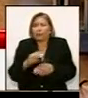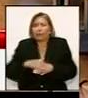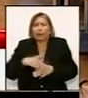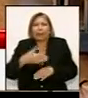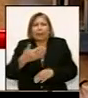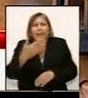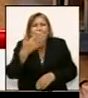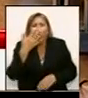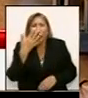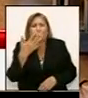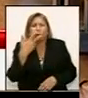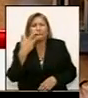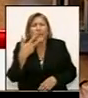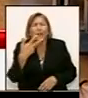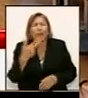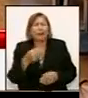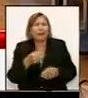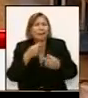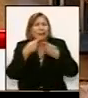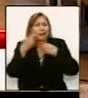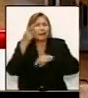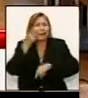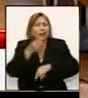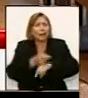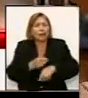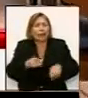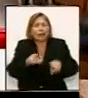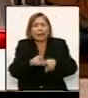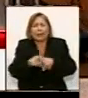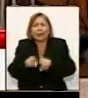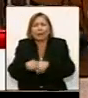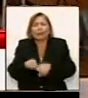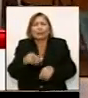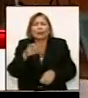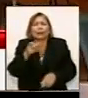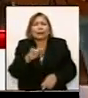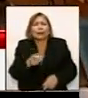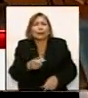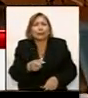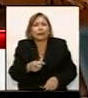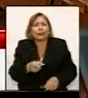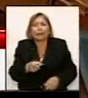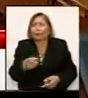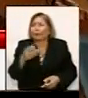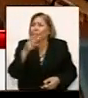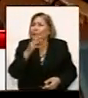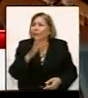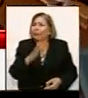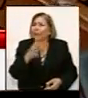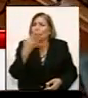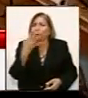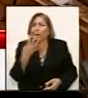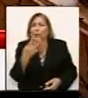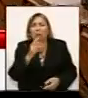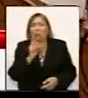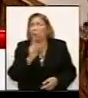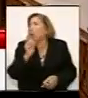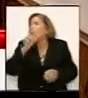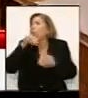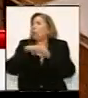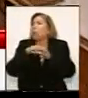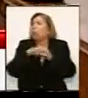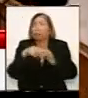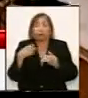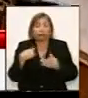por el mismo hecho, presentadas por la misma persona, las 54 la declaran procedente? Y los que somos